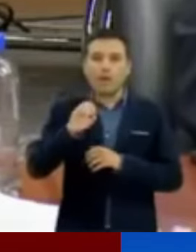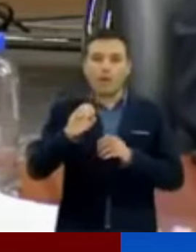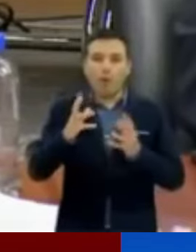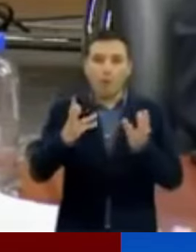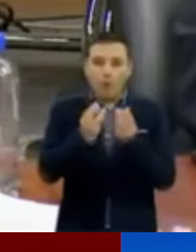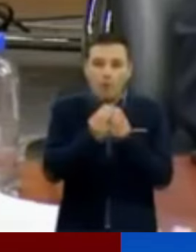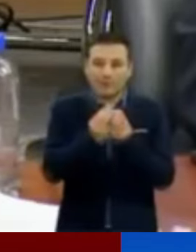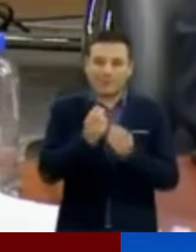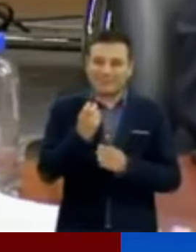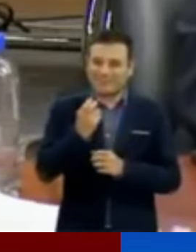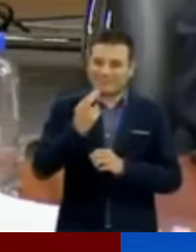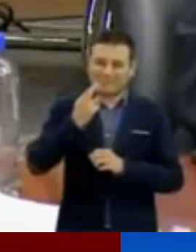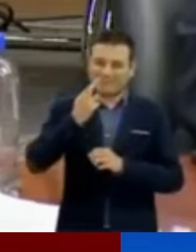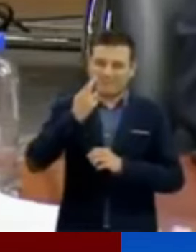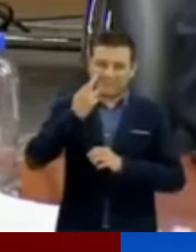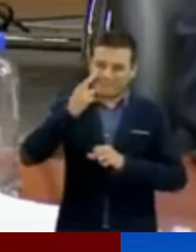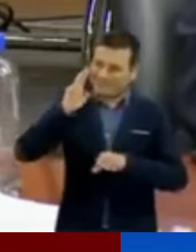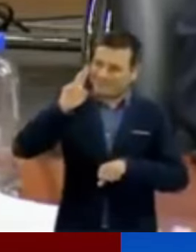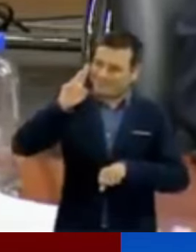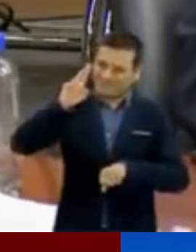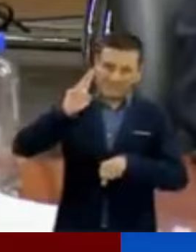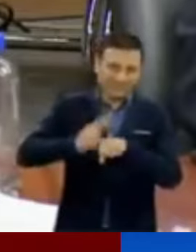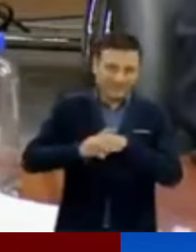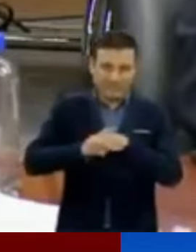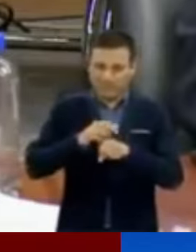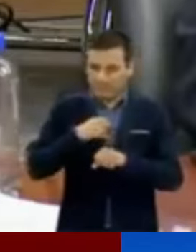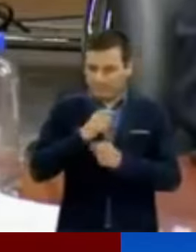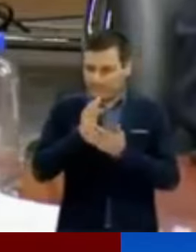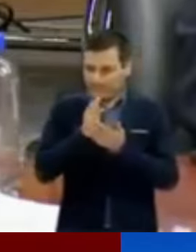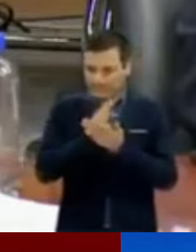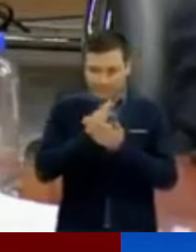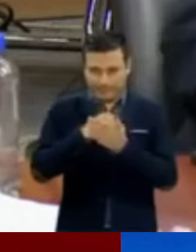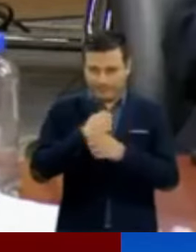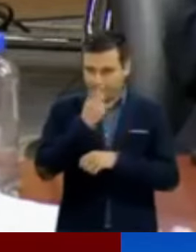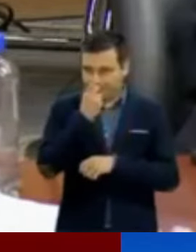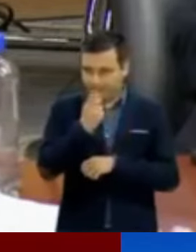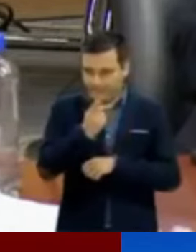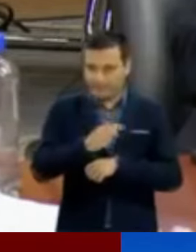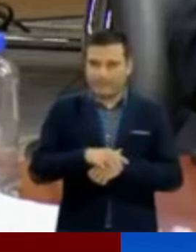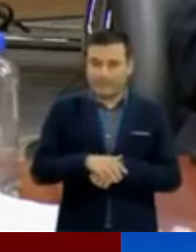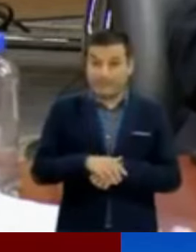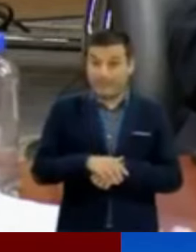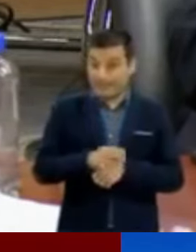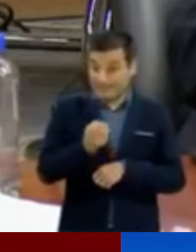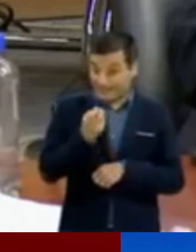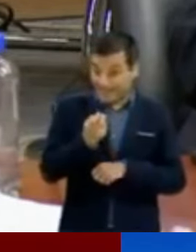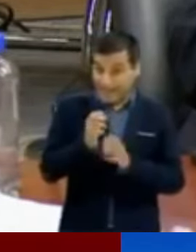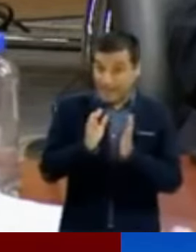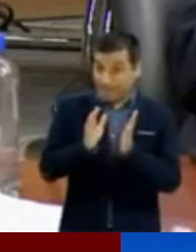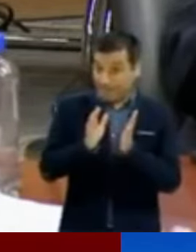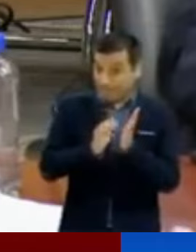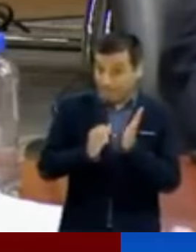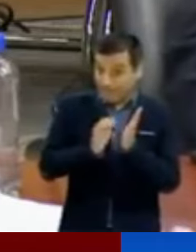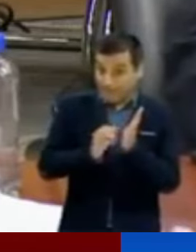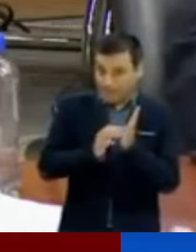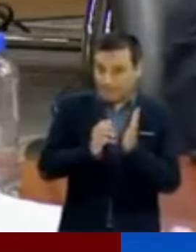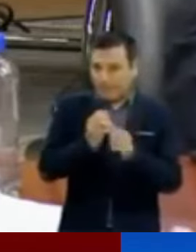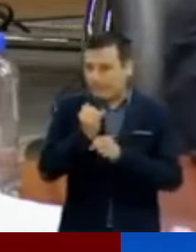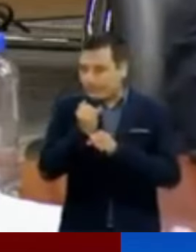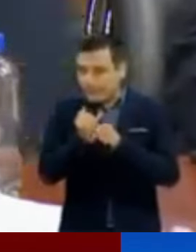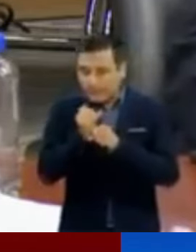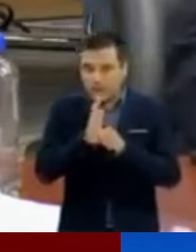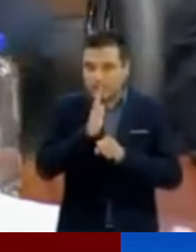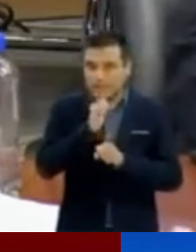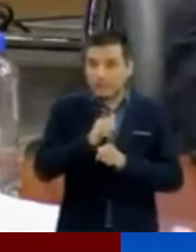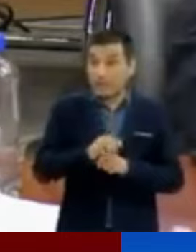fuero. Desde Morena lo dejamos claro. El archivo de un expediente de papel no limpia su historial ni